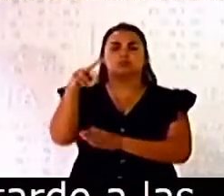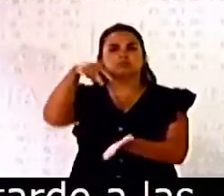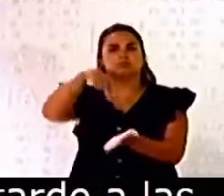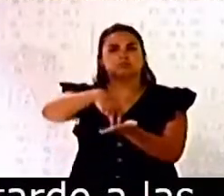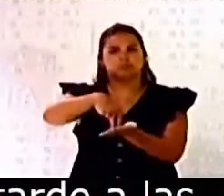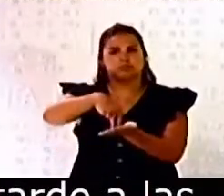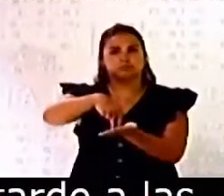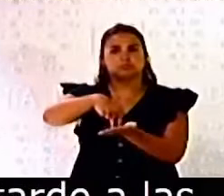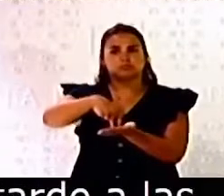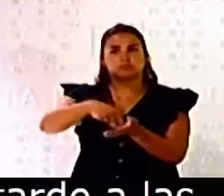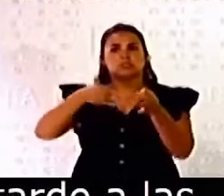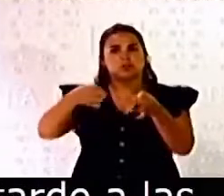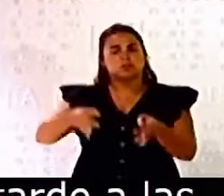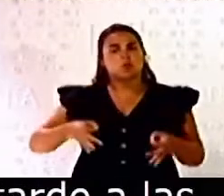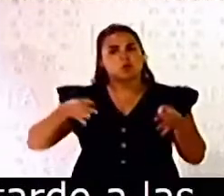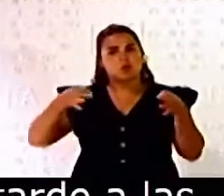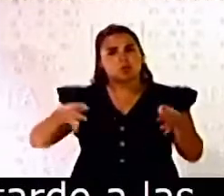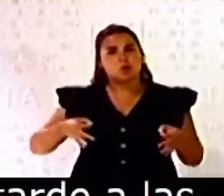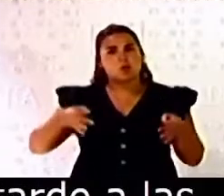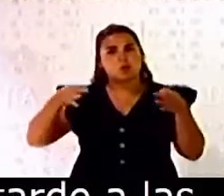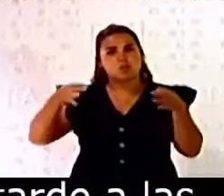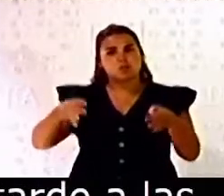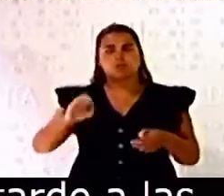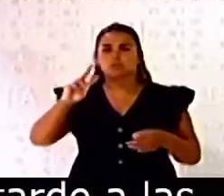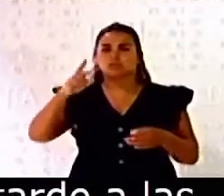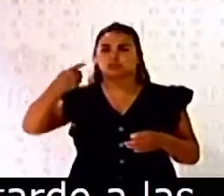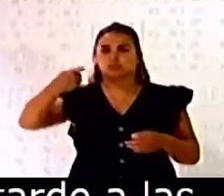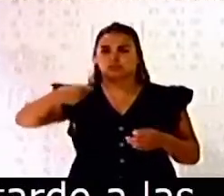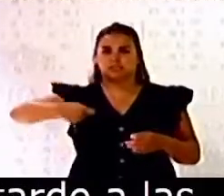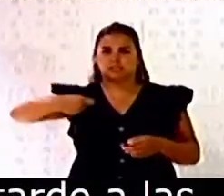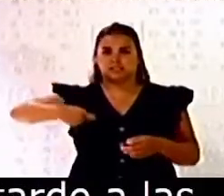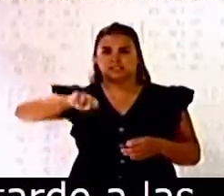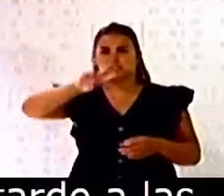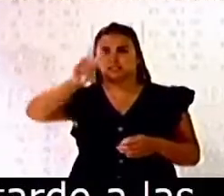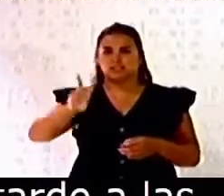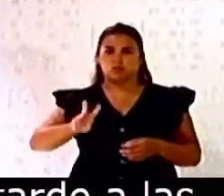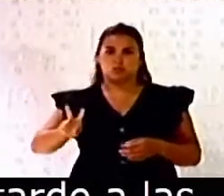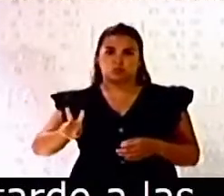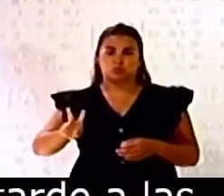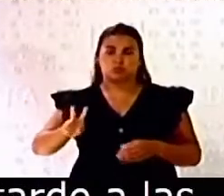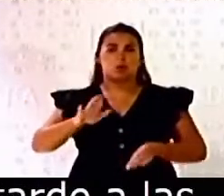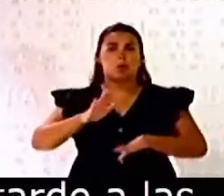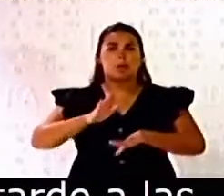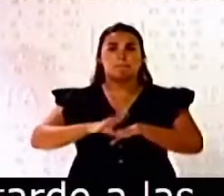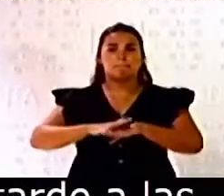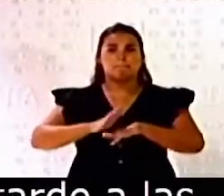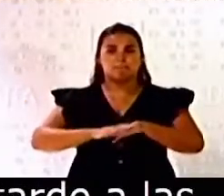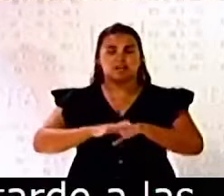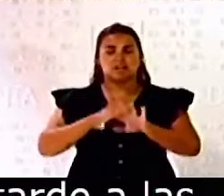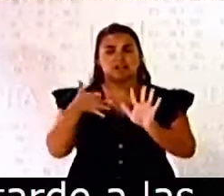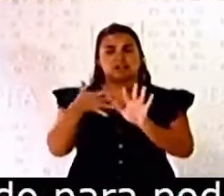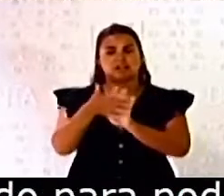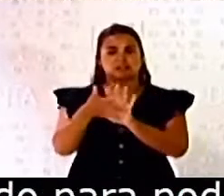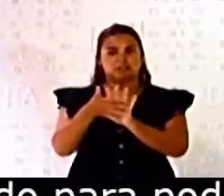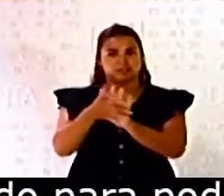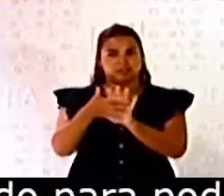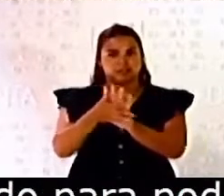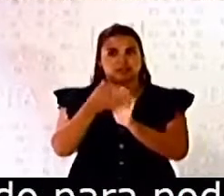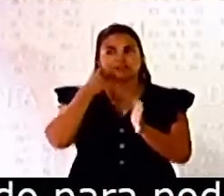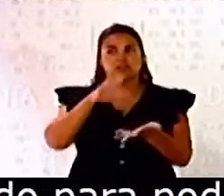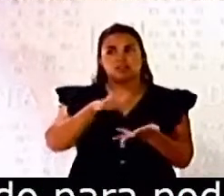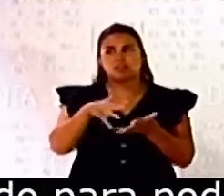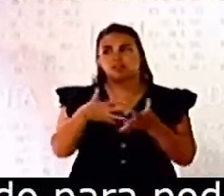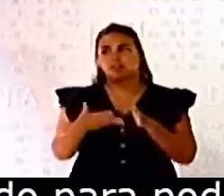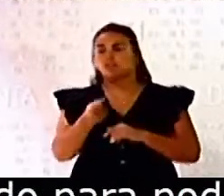ustedes, como viene siendo habitual, el vicepresidente segundo para poder explicarles pues, la